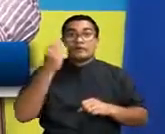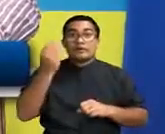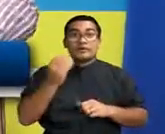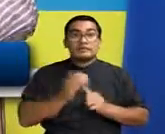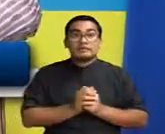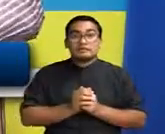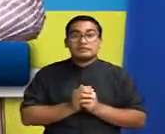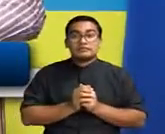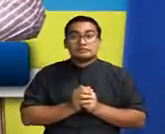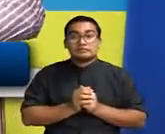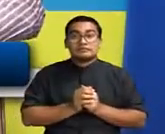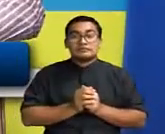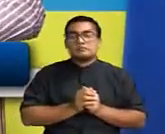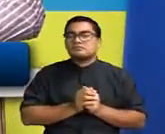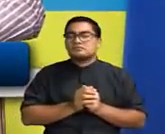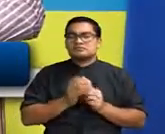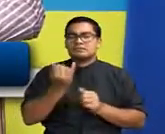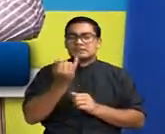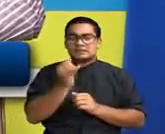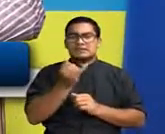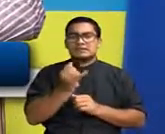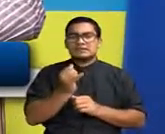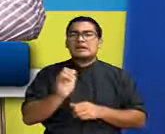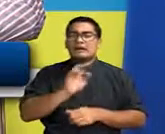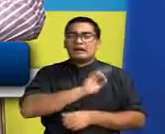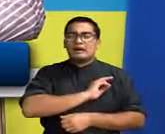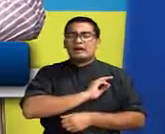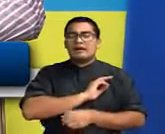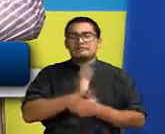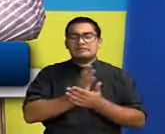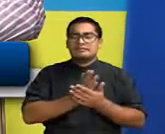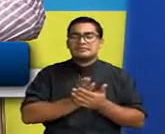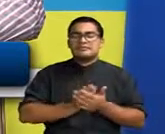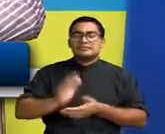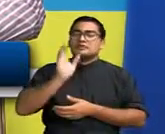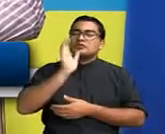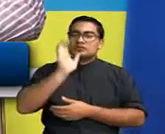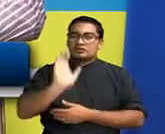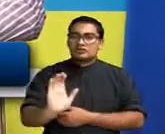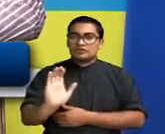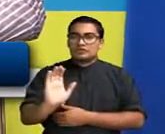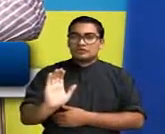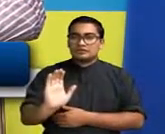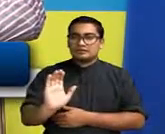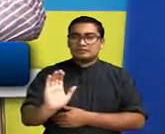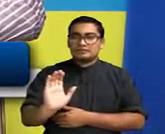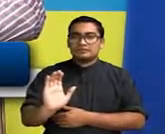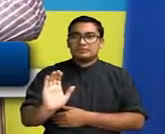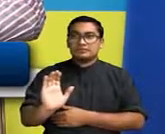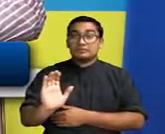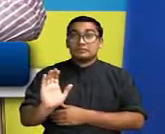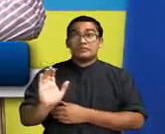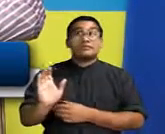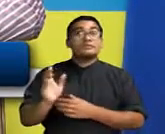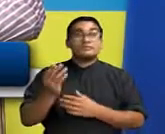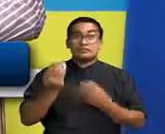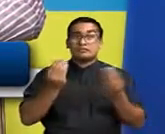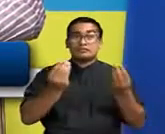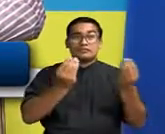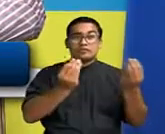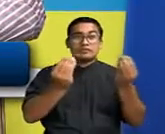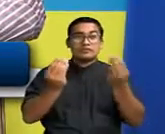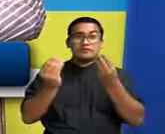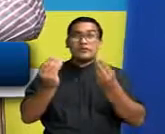los niños, pues sí hay diagnóstico de trastorno bipolar en niños y frecuentemente en adolescentes,